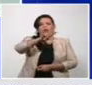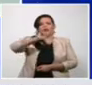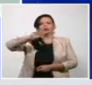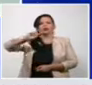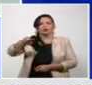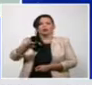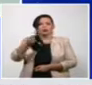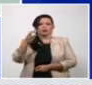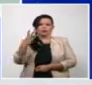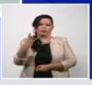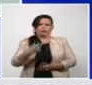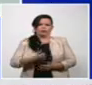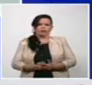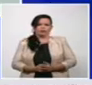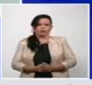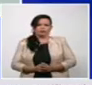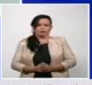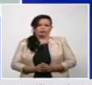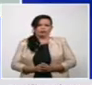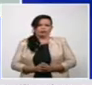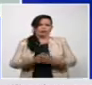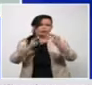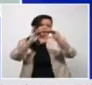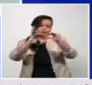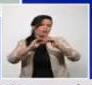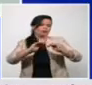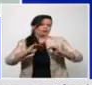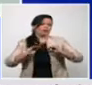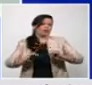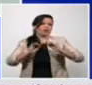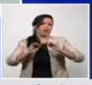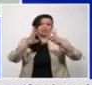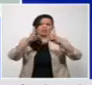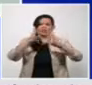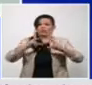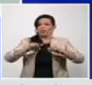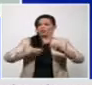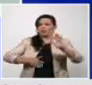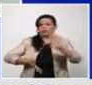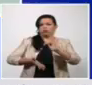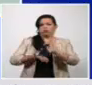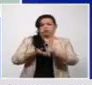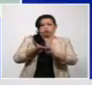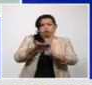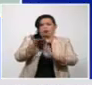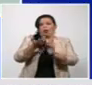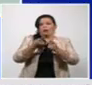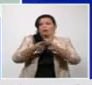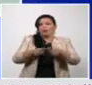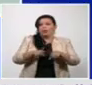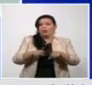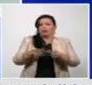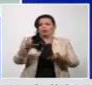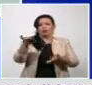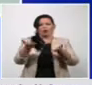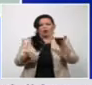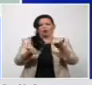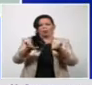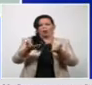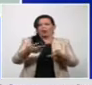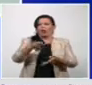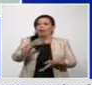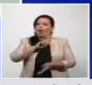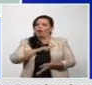89,3. Todos muy elevados, pero en comparación con el día anterior es pequeño